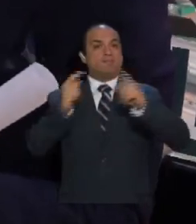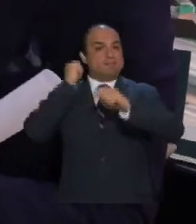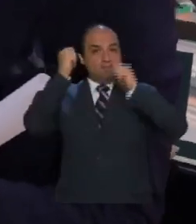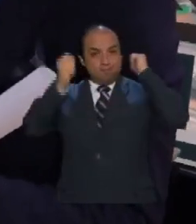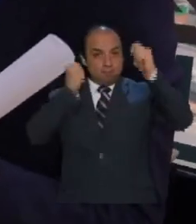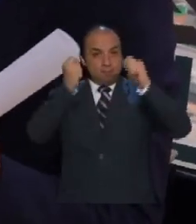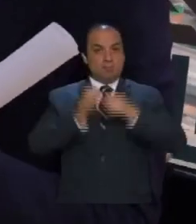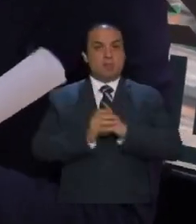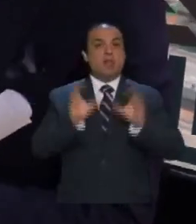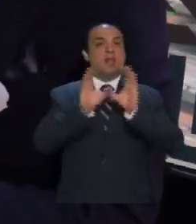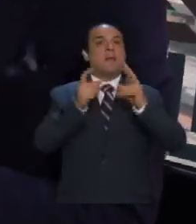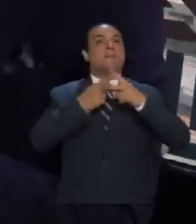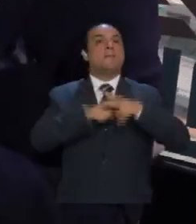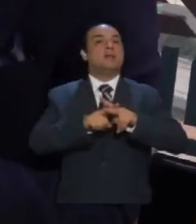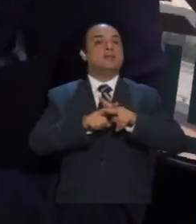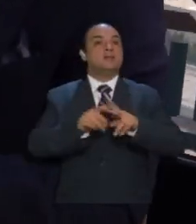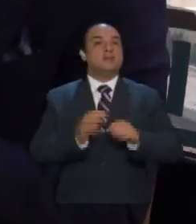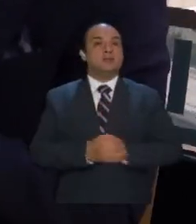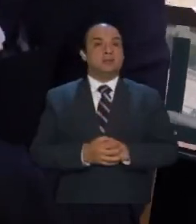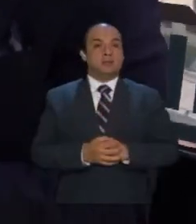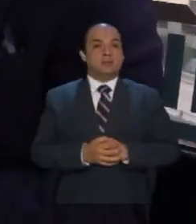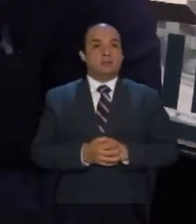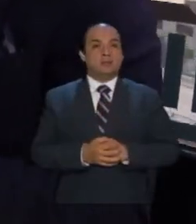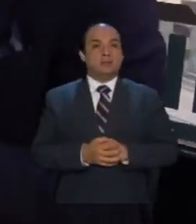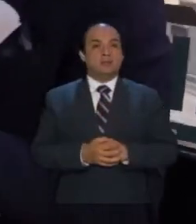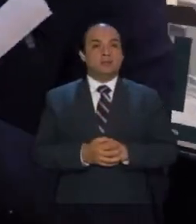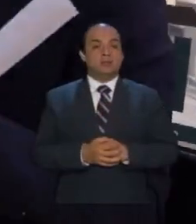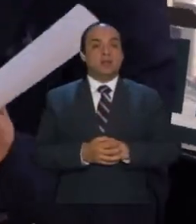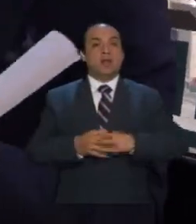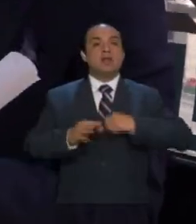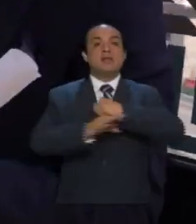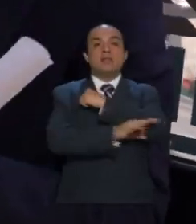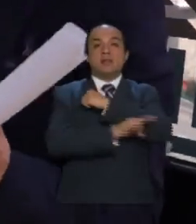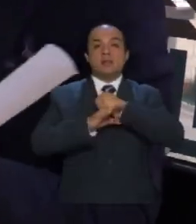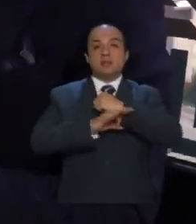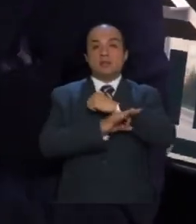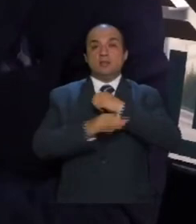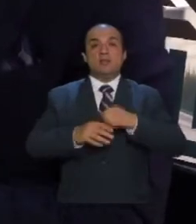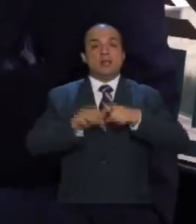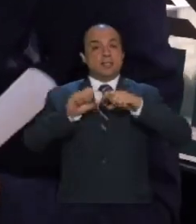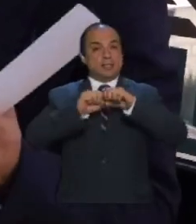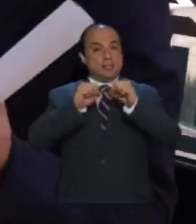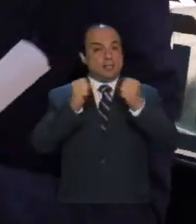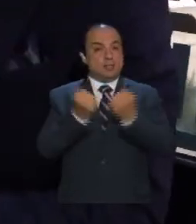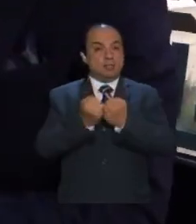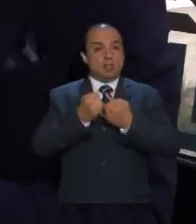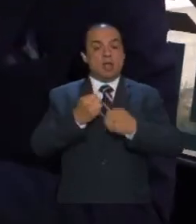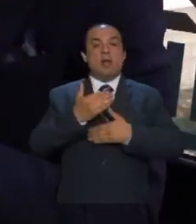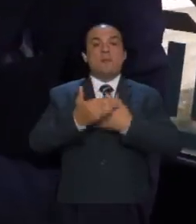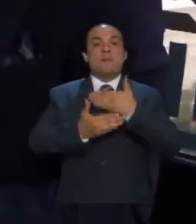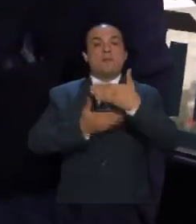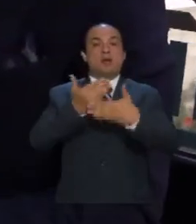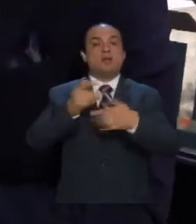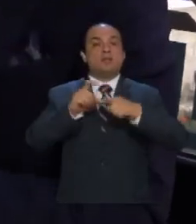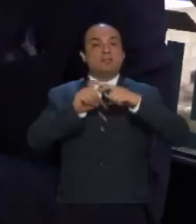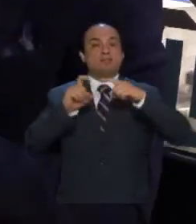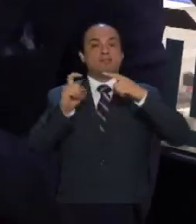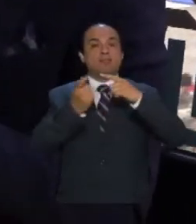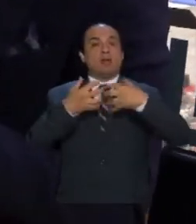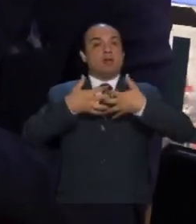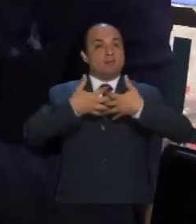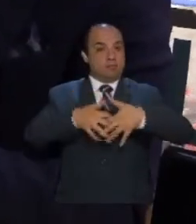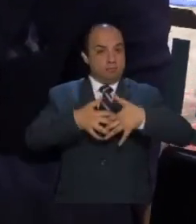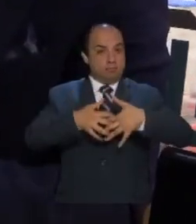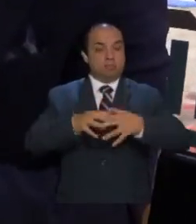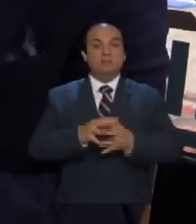certificación inicia del momento del diseño del sistema. Todo el proceso del diseño, fabricación,